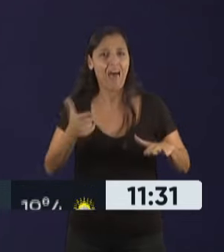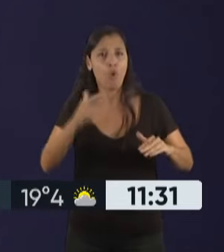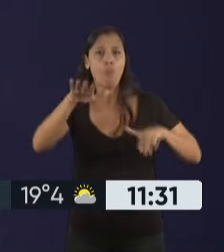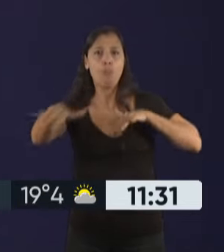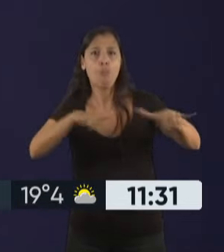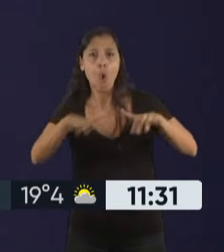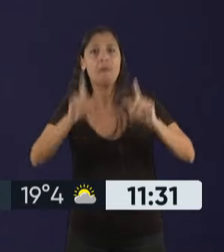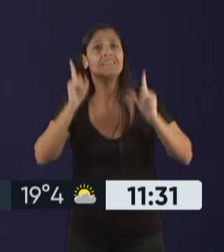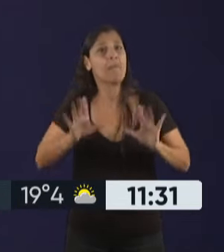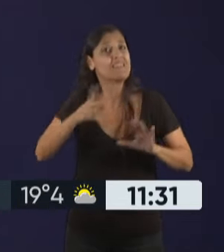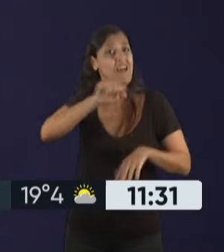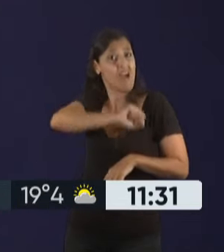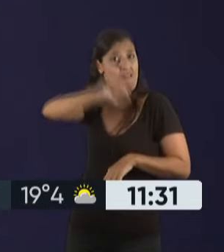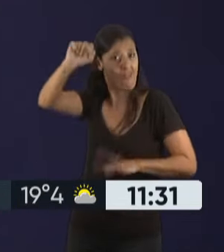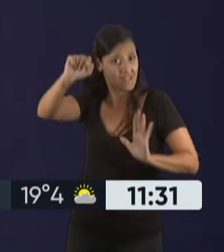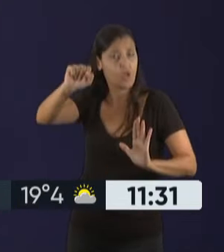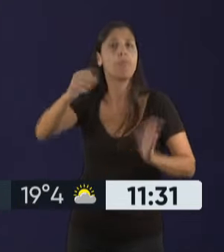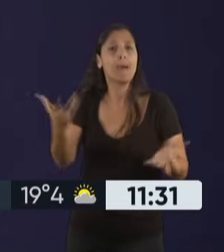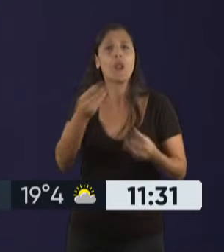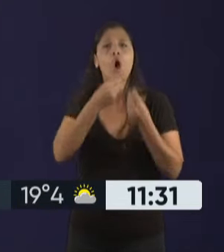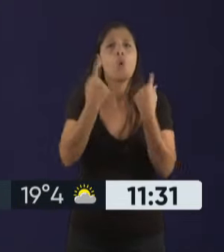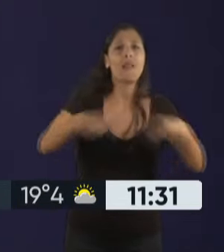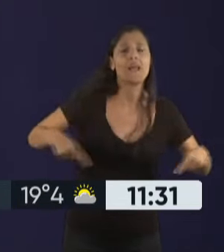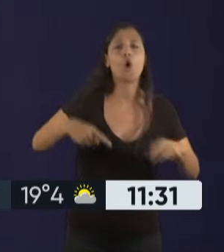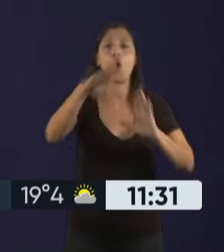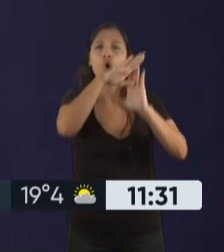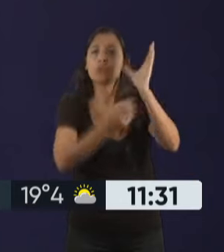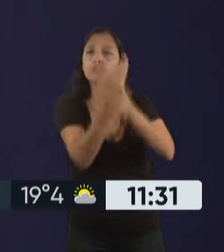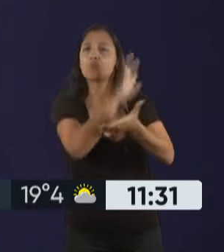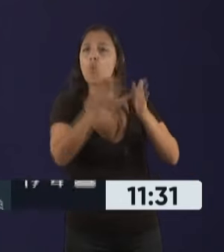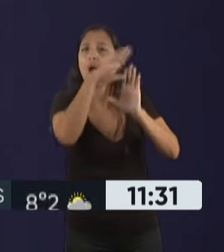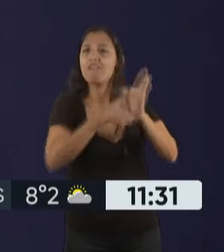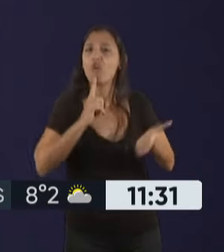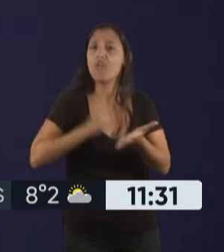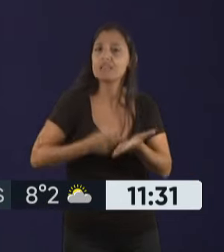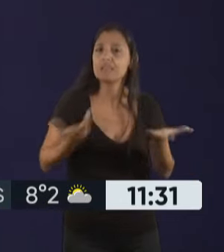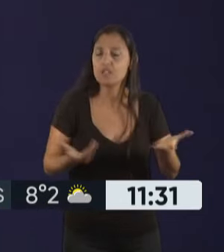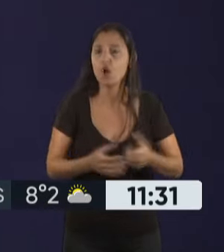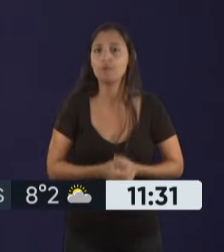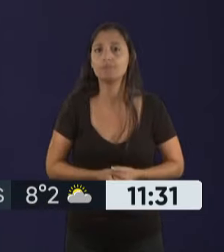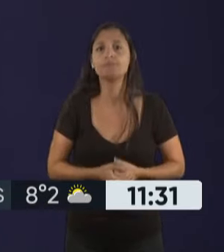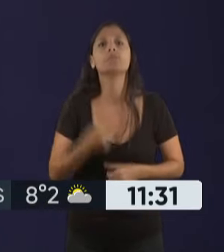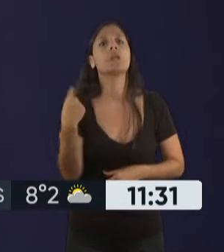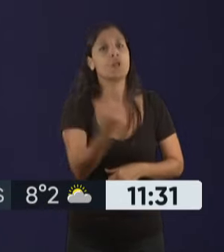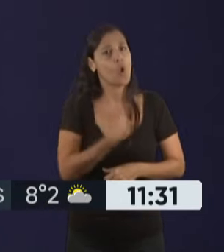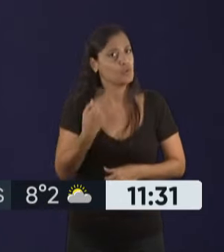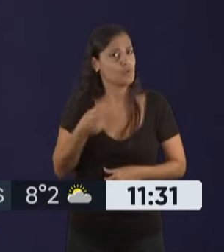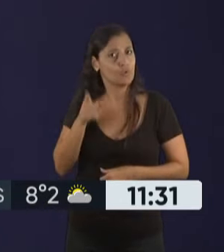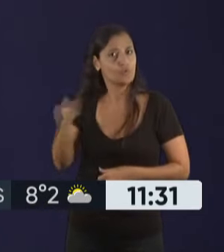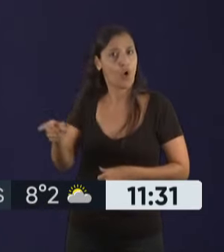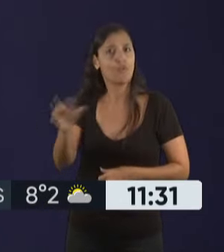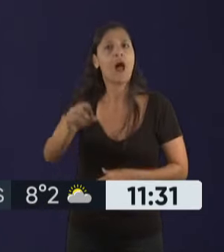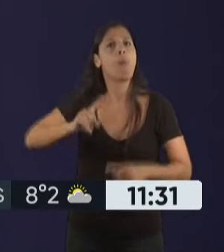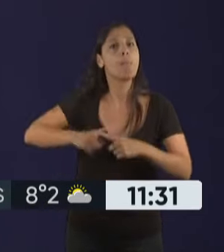había una alta inflación por lo tanto cualquier medida de fuerza vamos estar contra porque